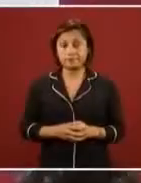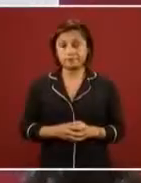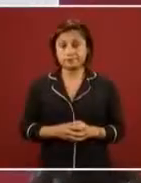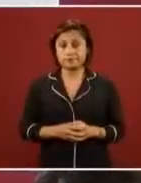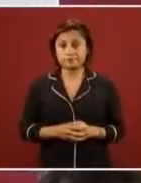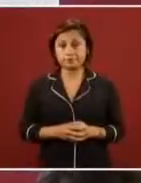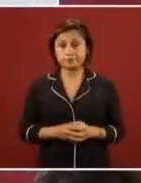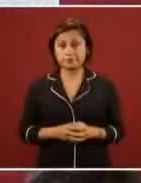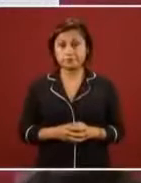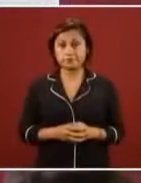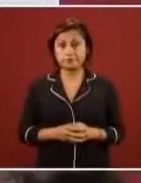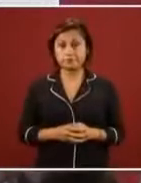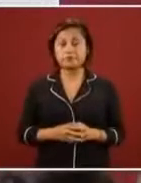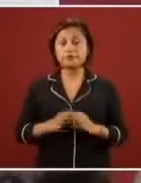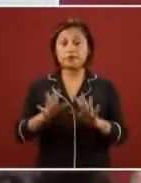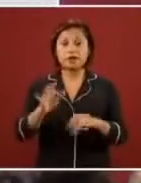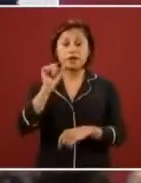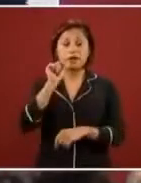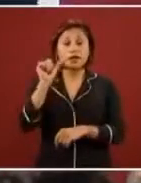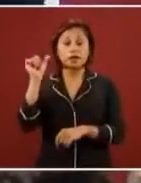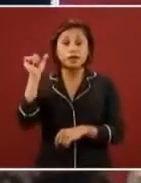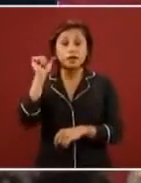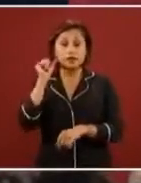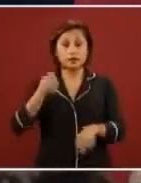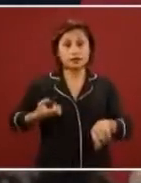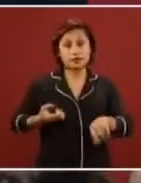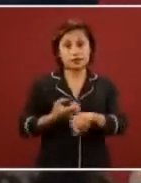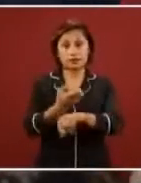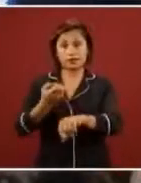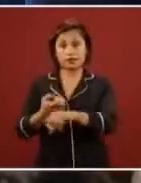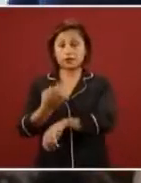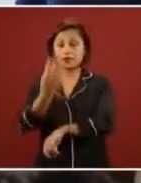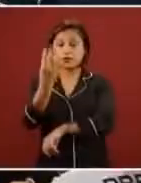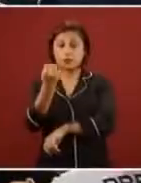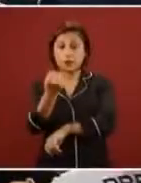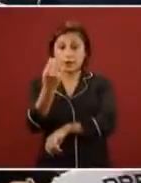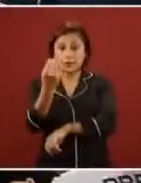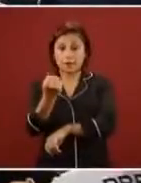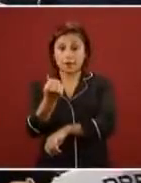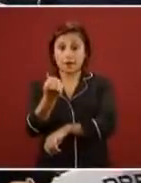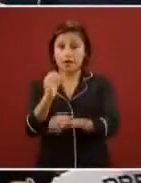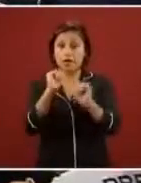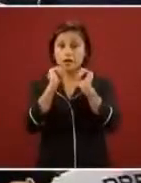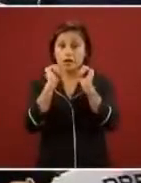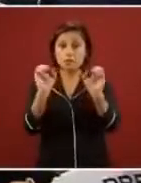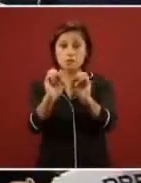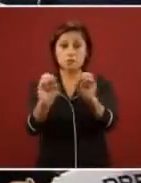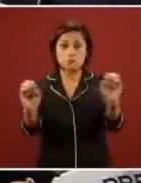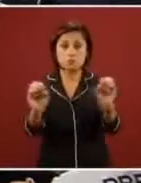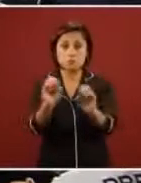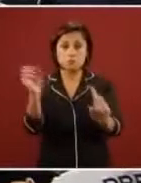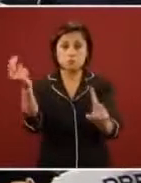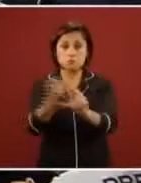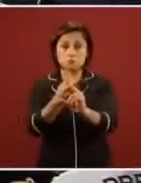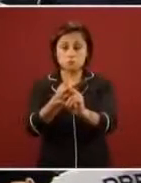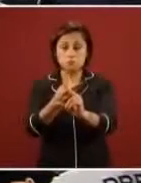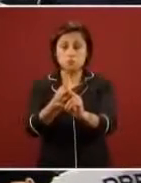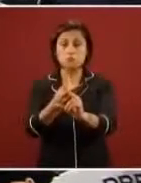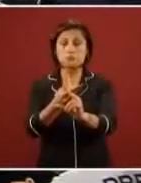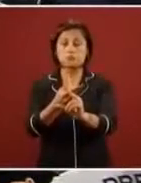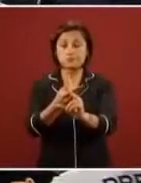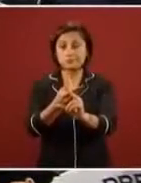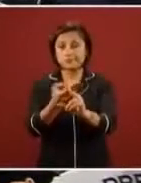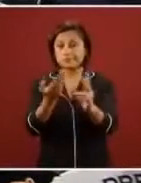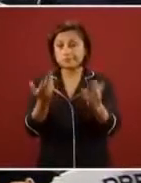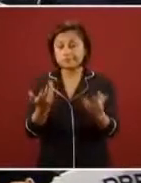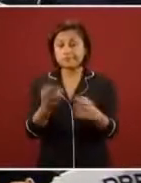Ayer, en 9 estados, no hubo un homicidio. Entonces, bien